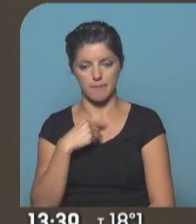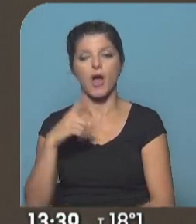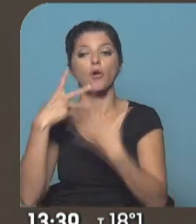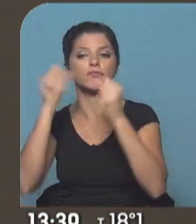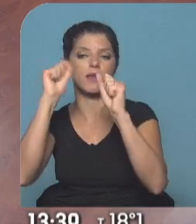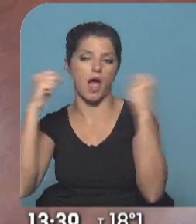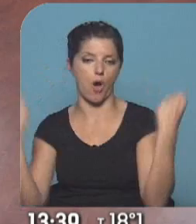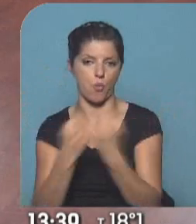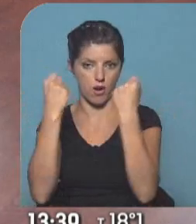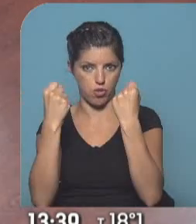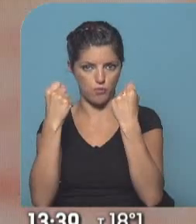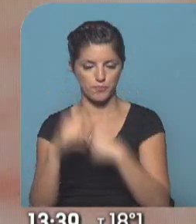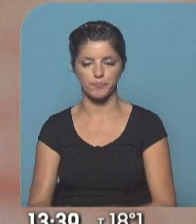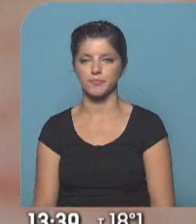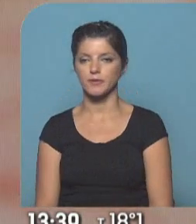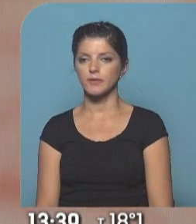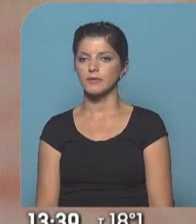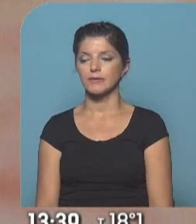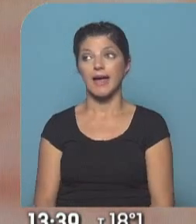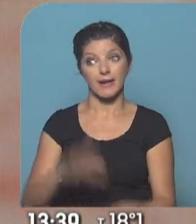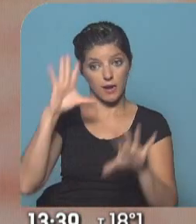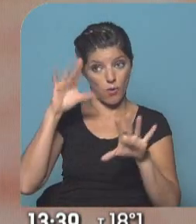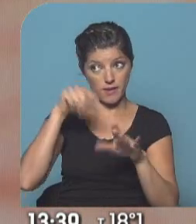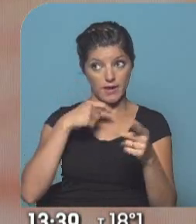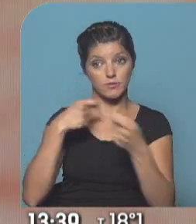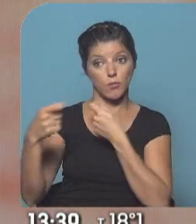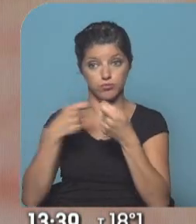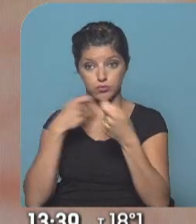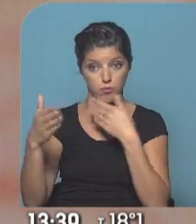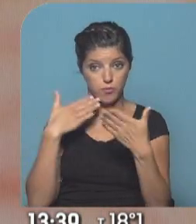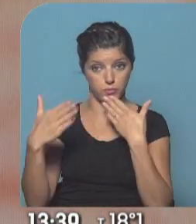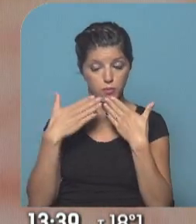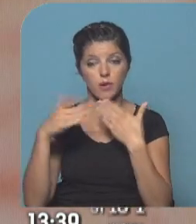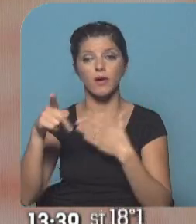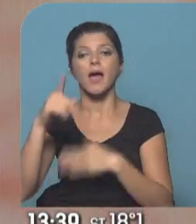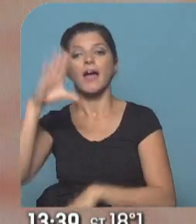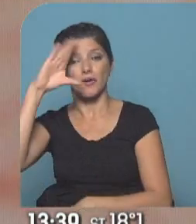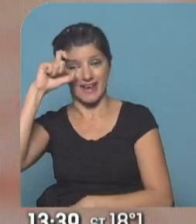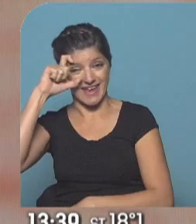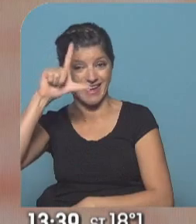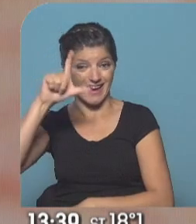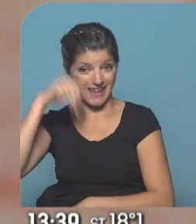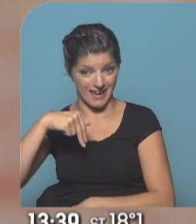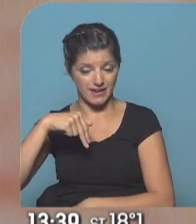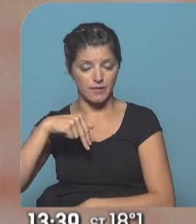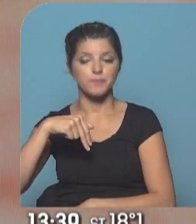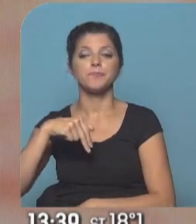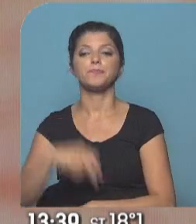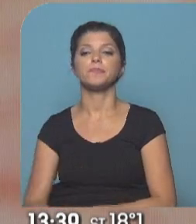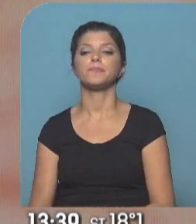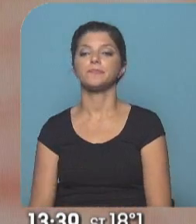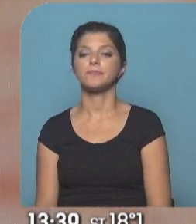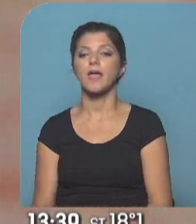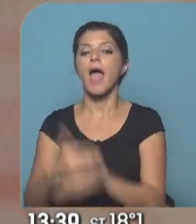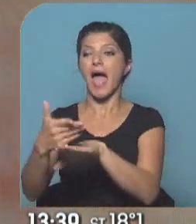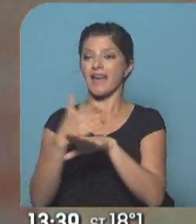fuego. José. Sí, recordemos que esta negociación del gobierno de Santos con los helenos, con el Ejército de Liberación Nacional, se produce después del